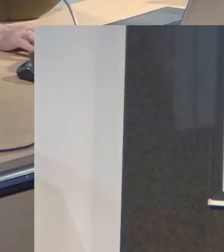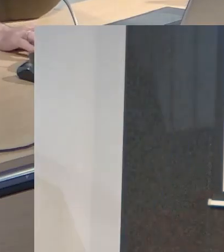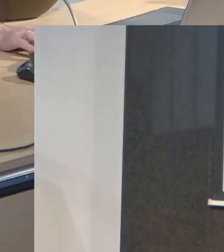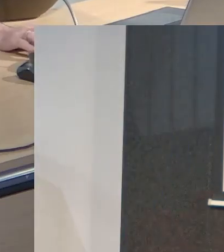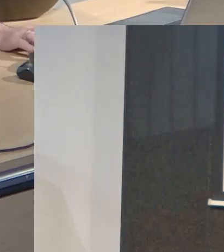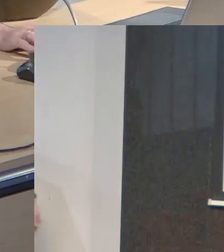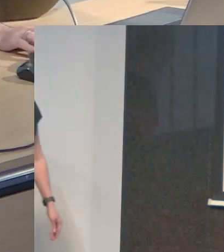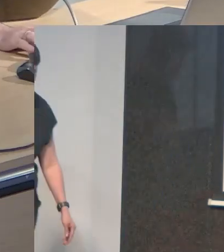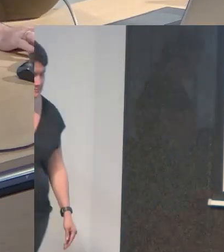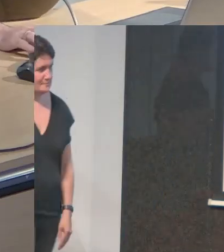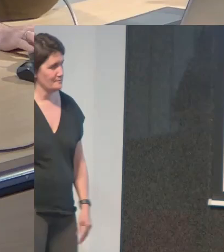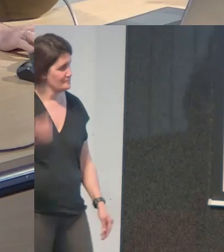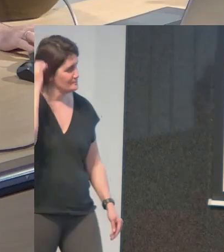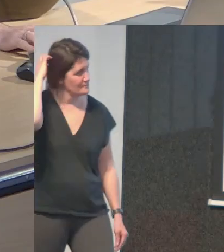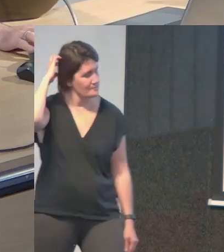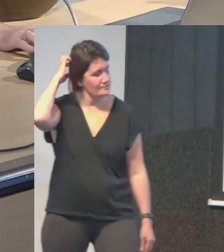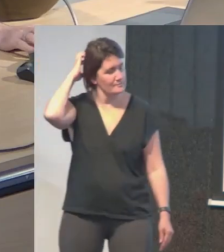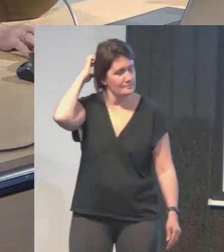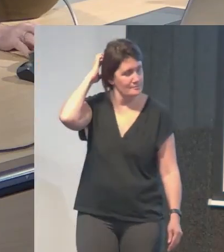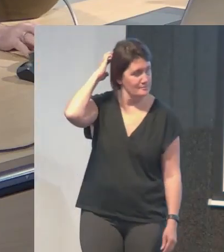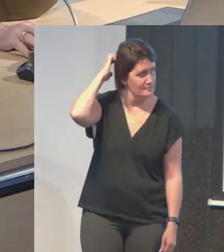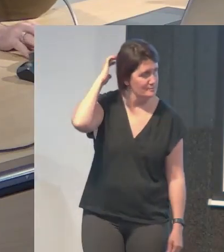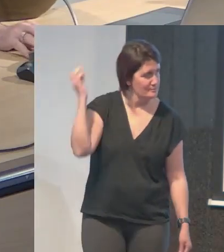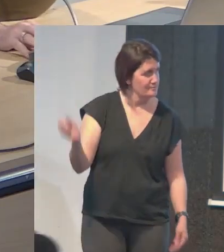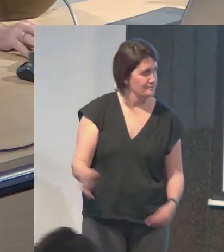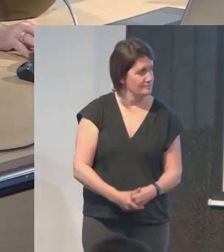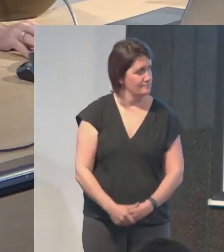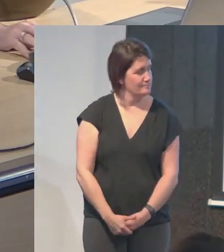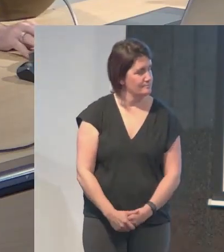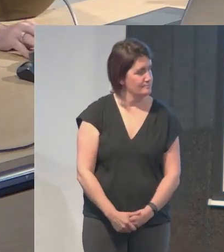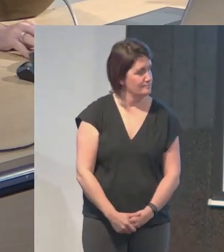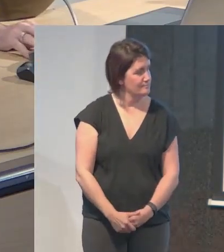ser, digamos, fallida, ¿no? No son los datos reales.